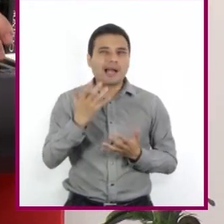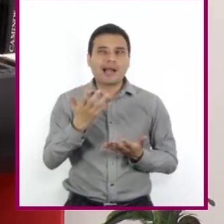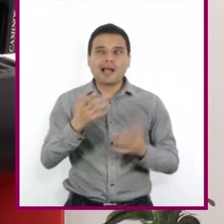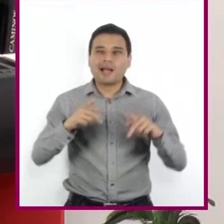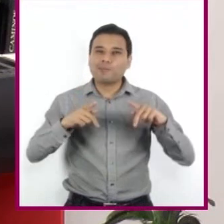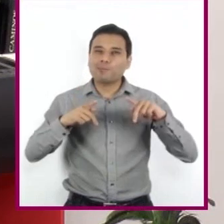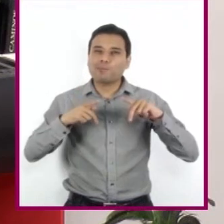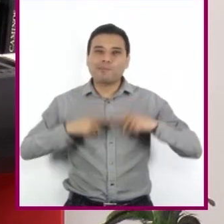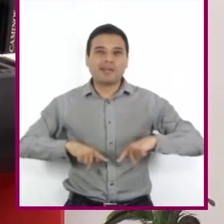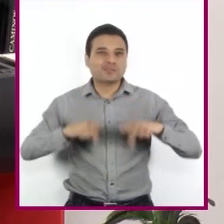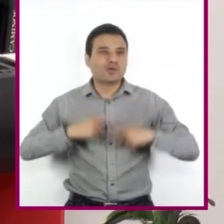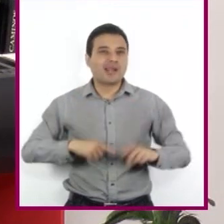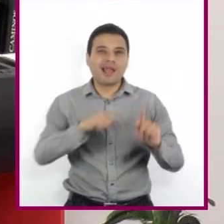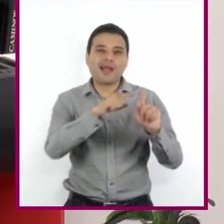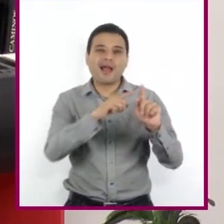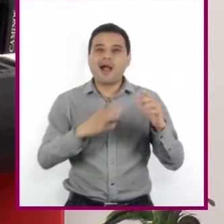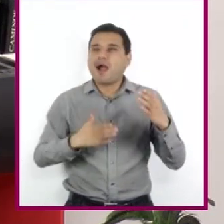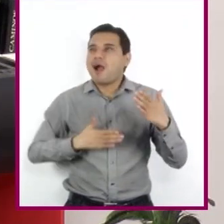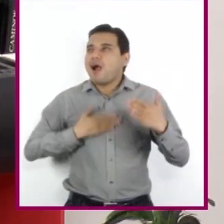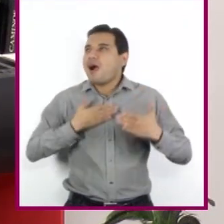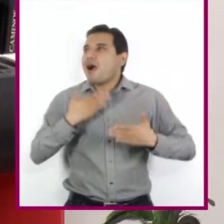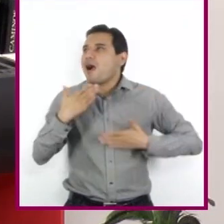alegre?